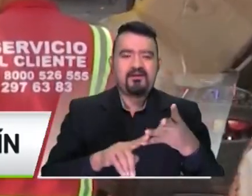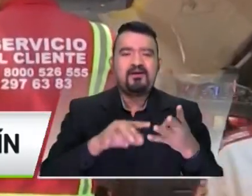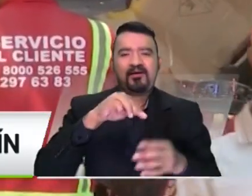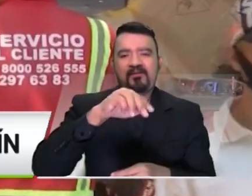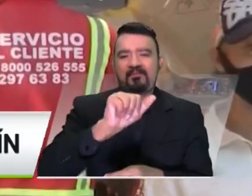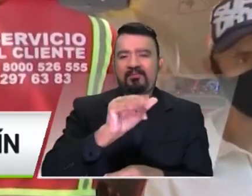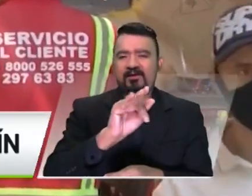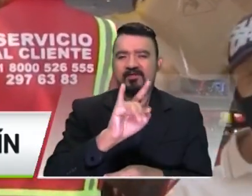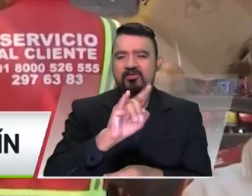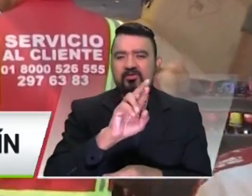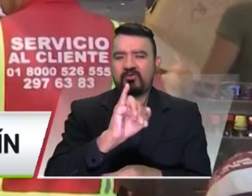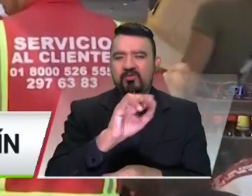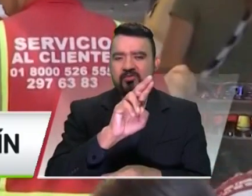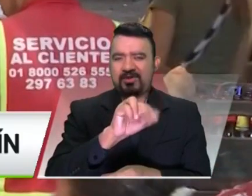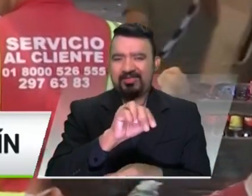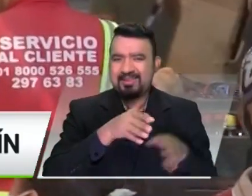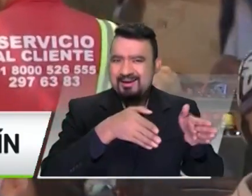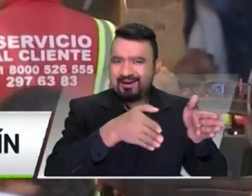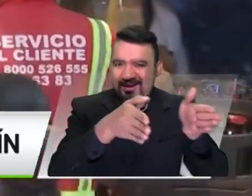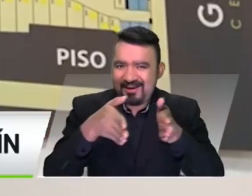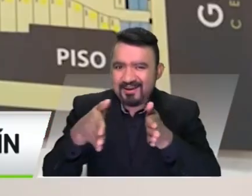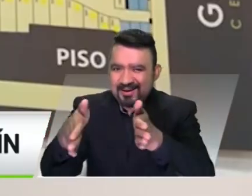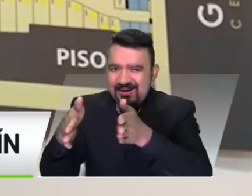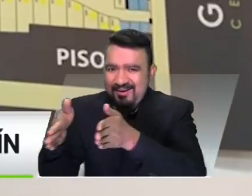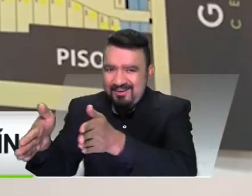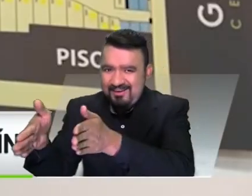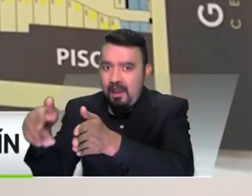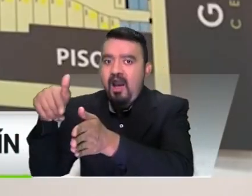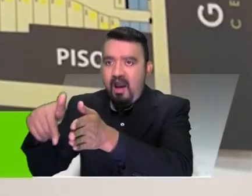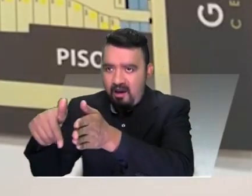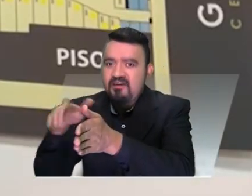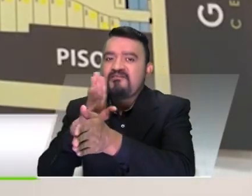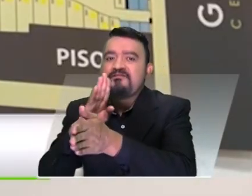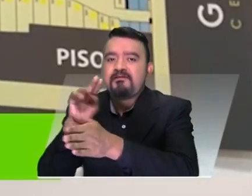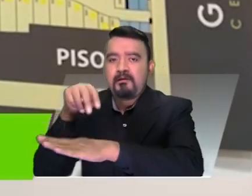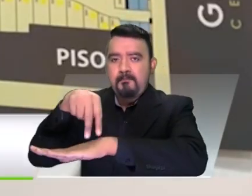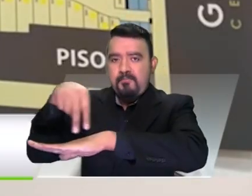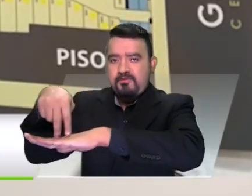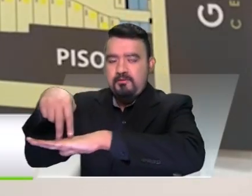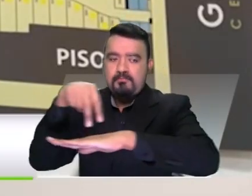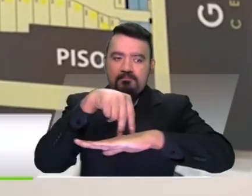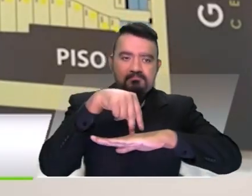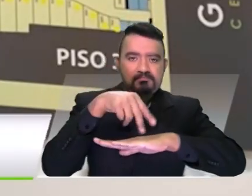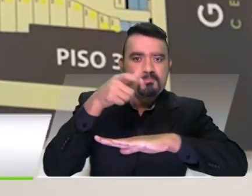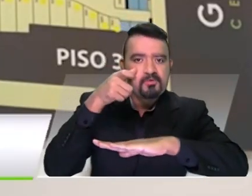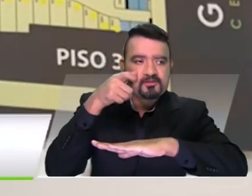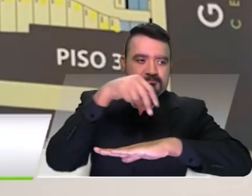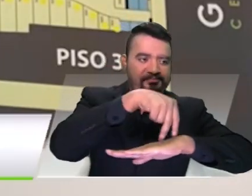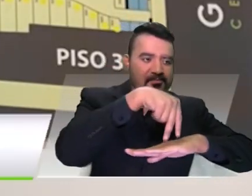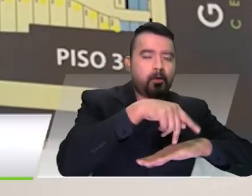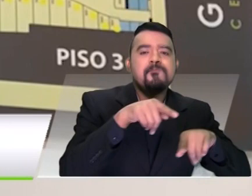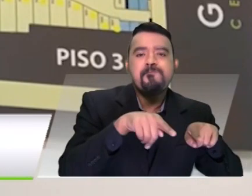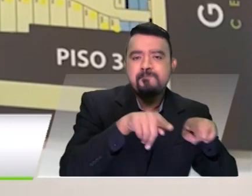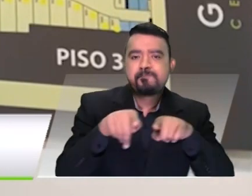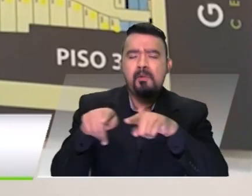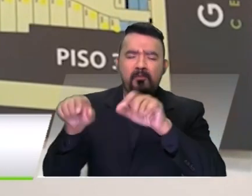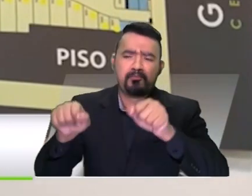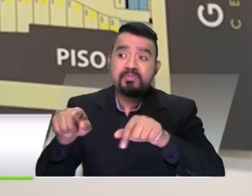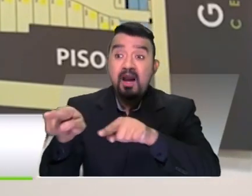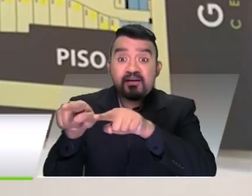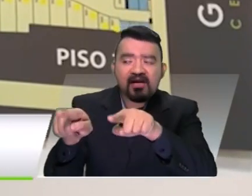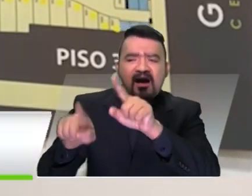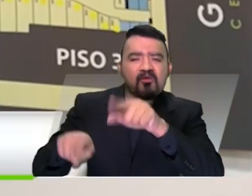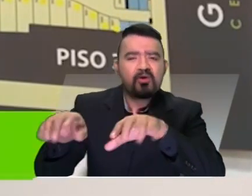que según las autoridades arrojaron buenos resultados. Donde vamos a tener actividades culturales y una gran presencia institucional con los diferentes entes de